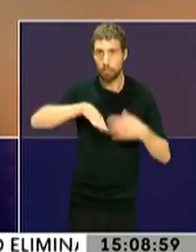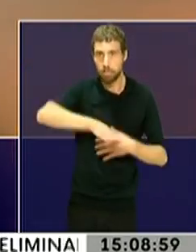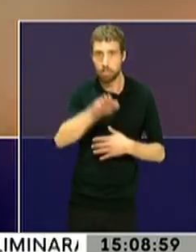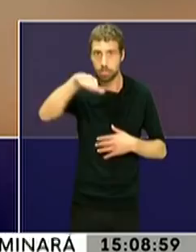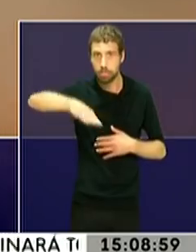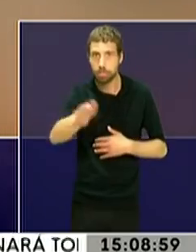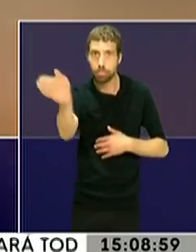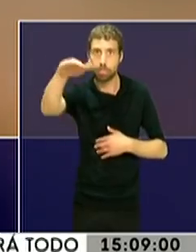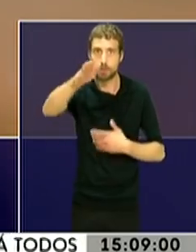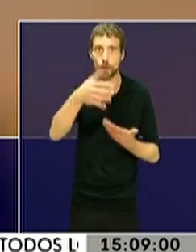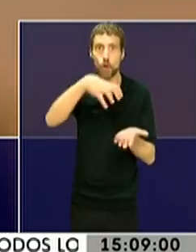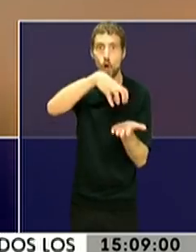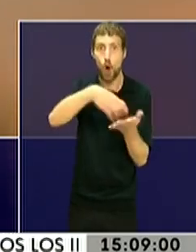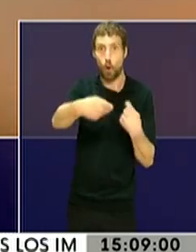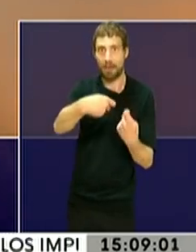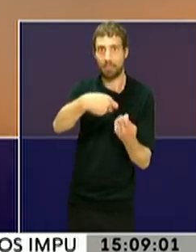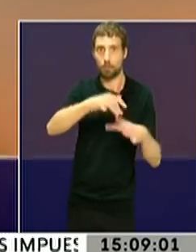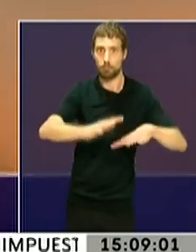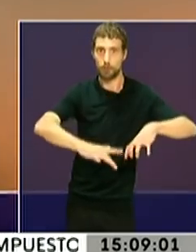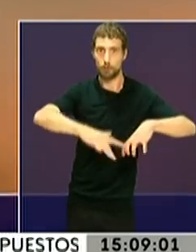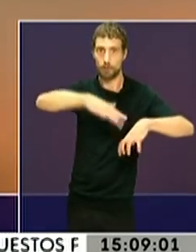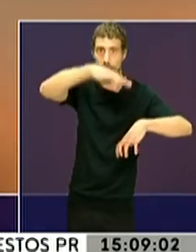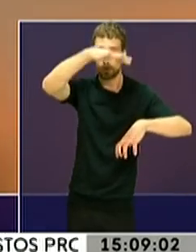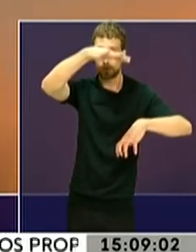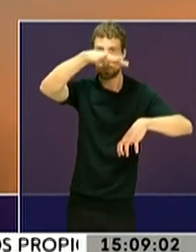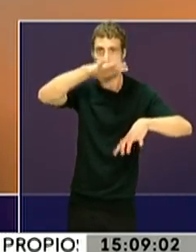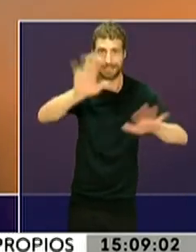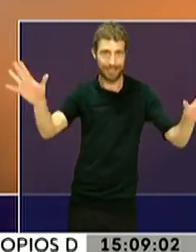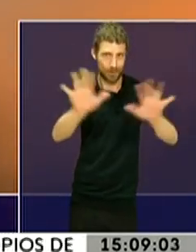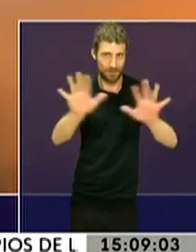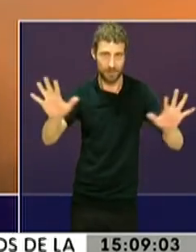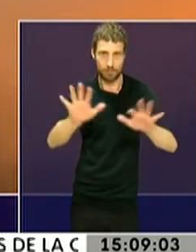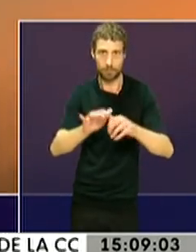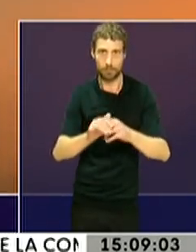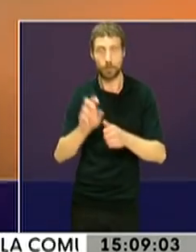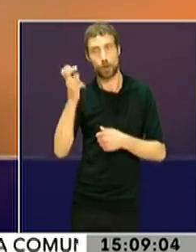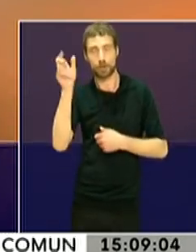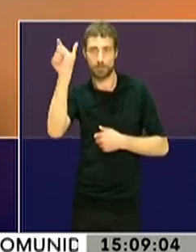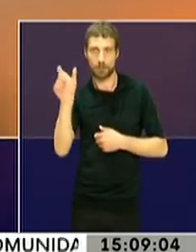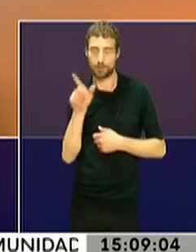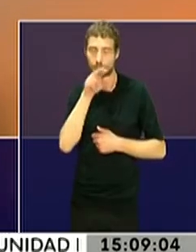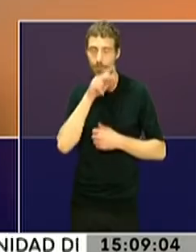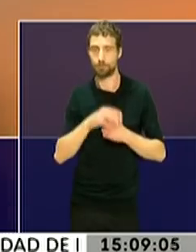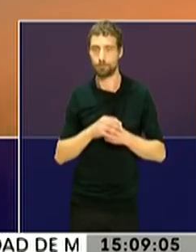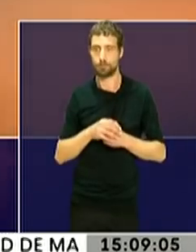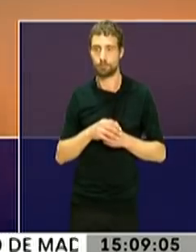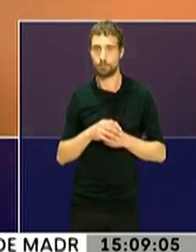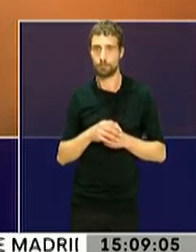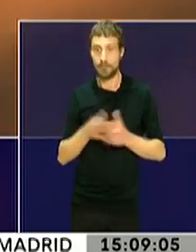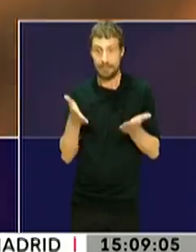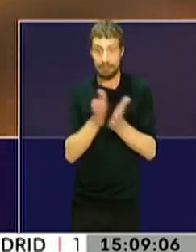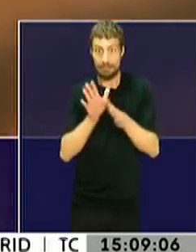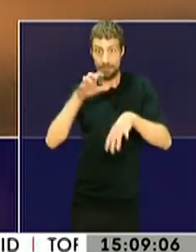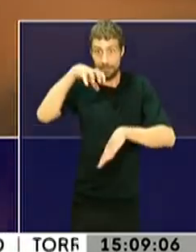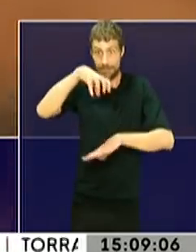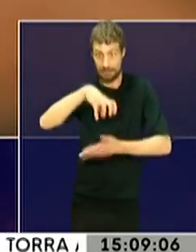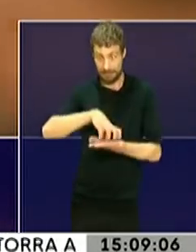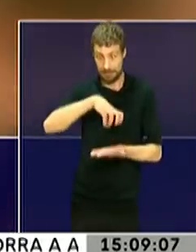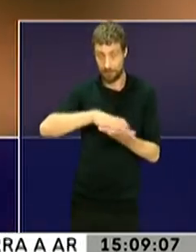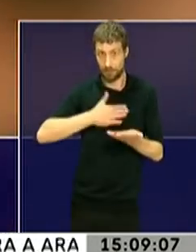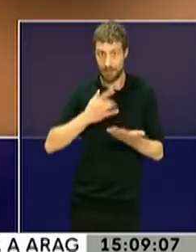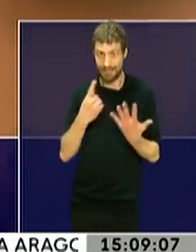inundados. La verdad es que ha sido bastante terrorífico. Y la librería ha entrado 6, 7, 8 metros para dentro de agua